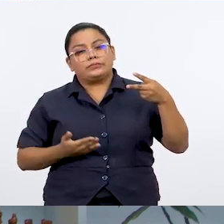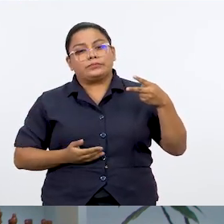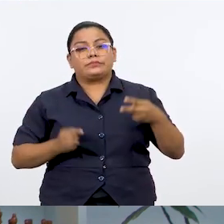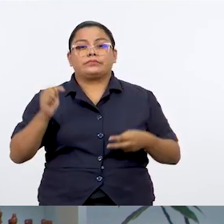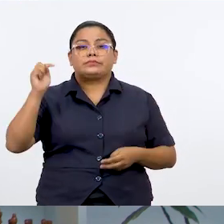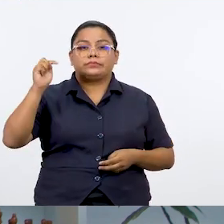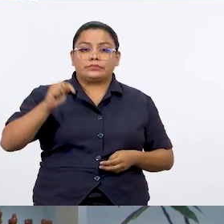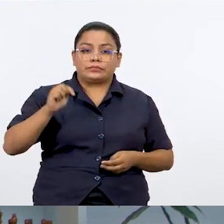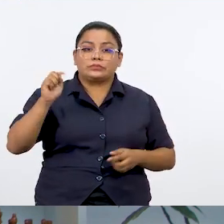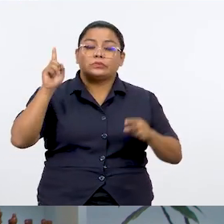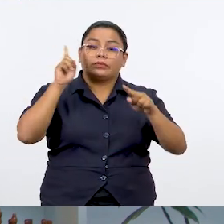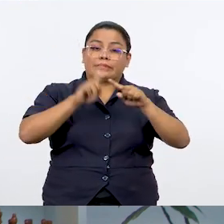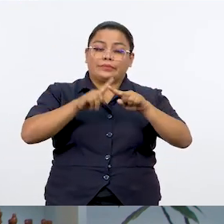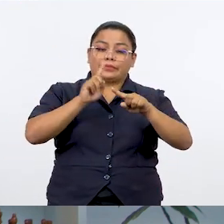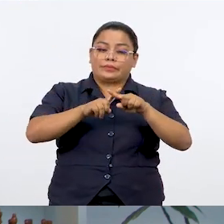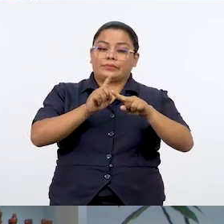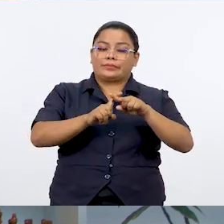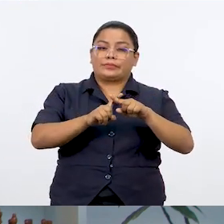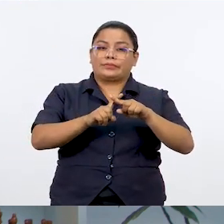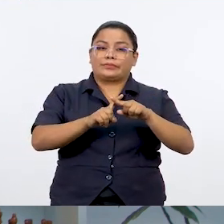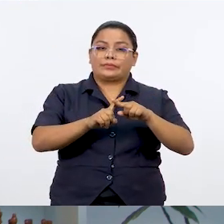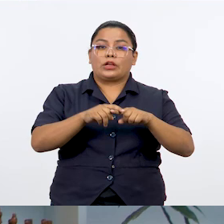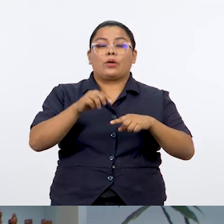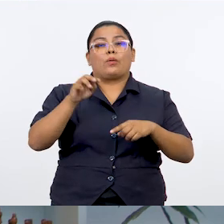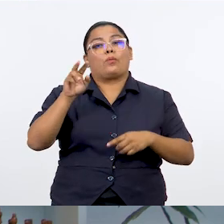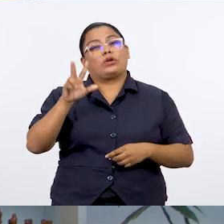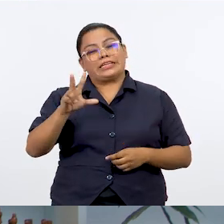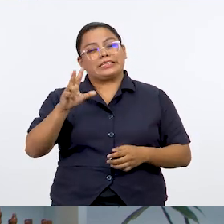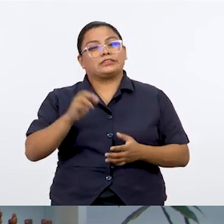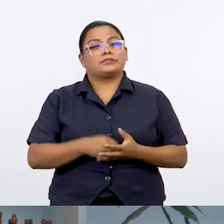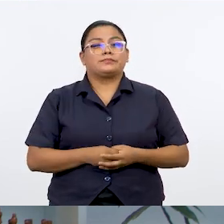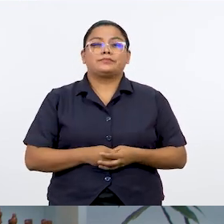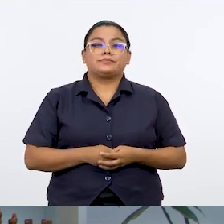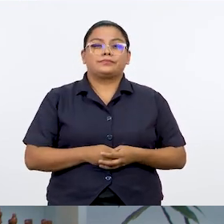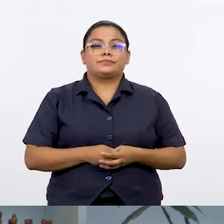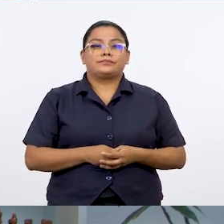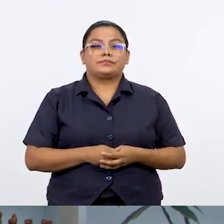En este caso vamos a multiplicar por 3.